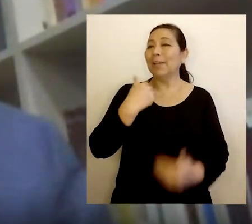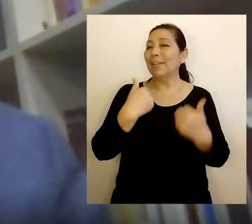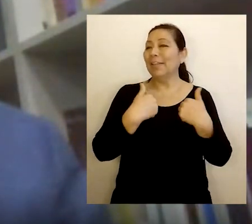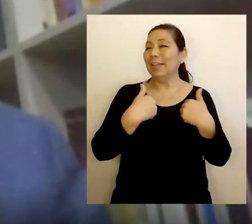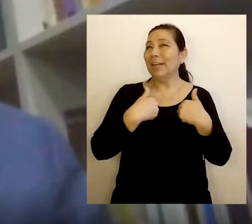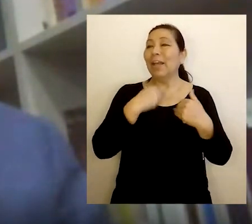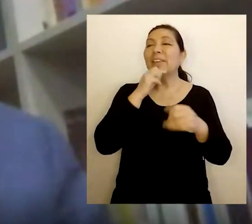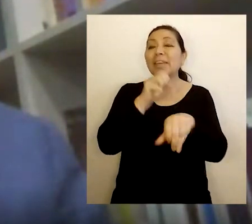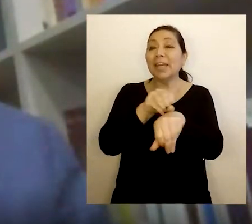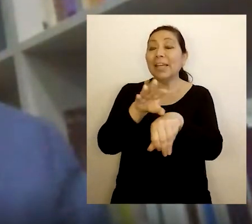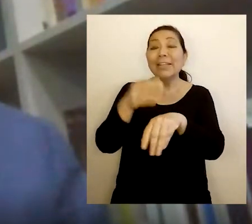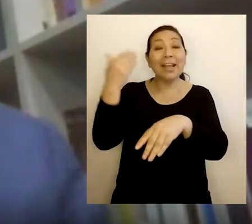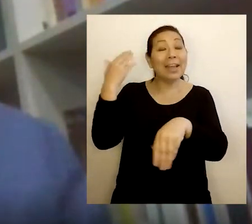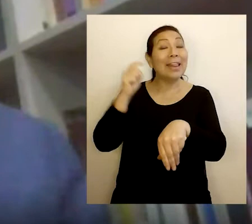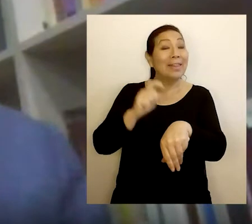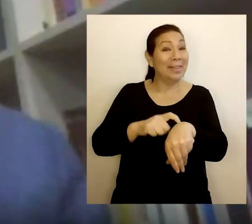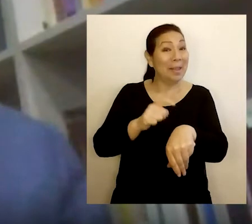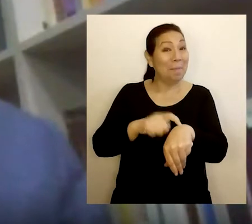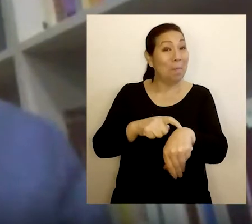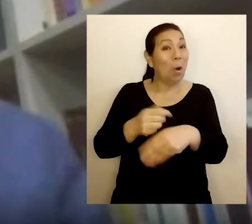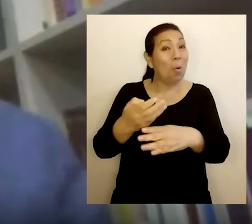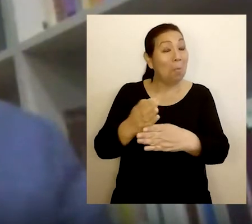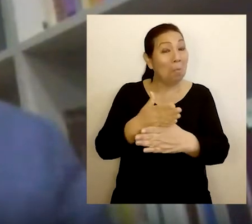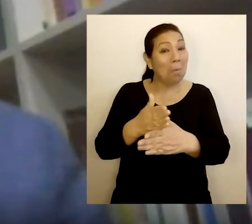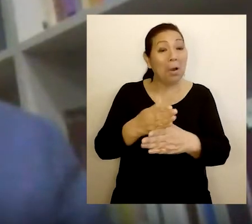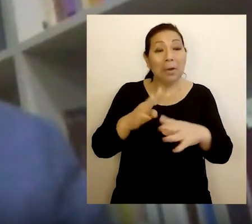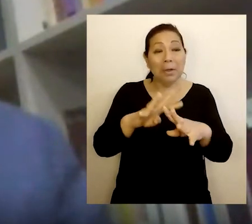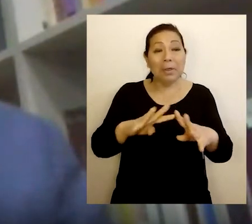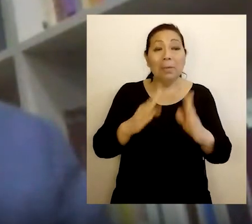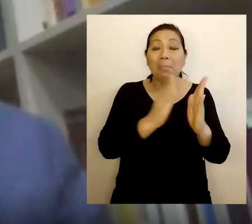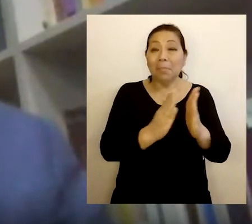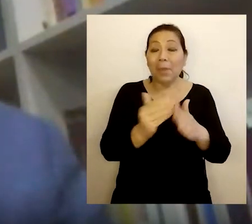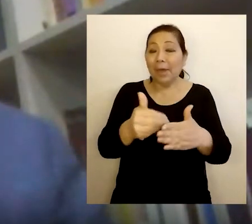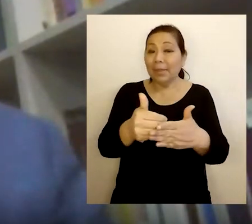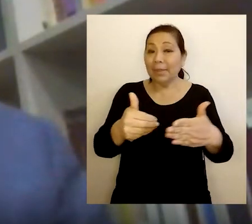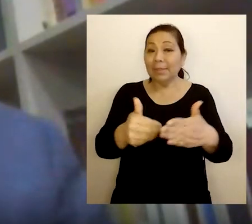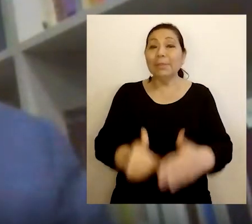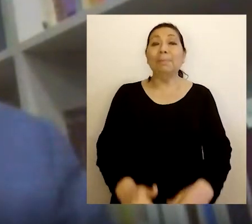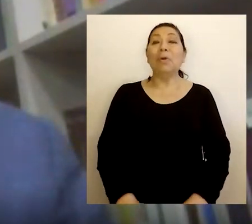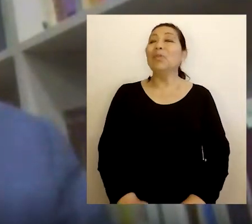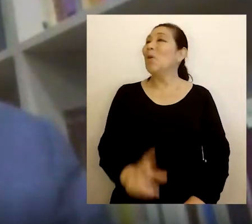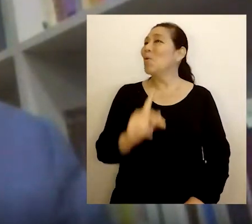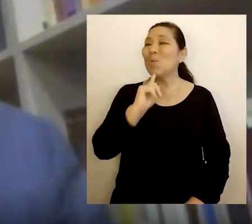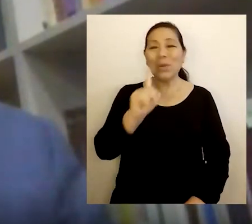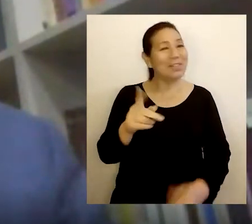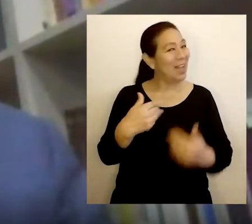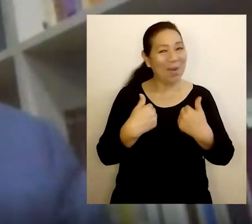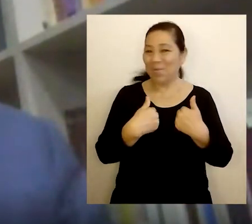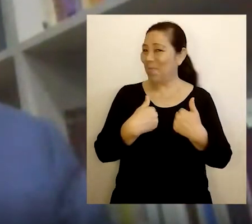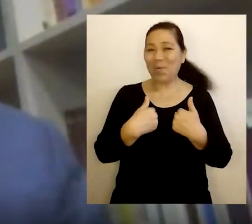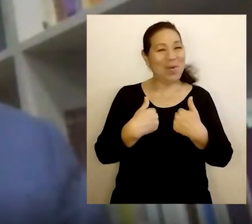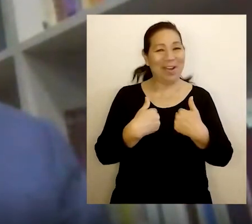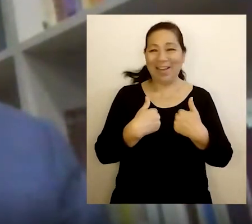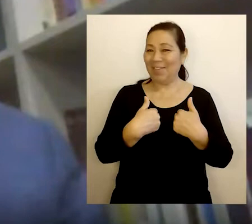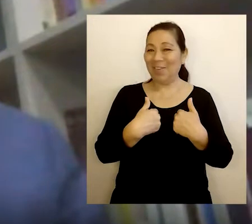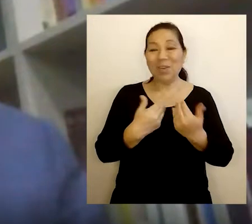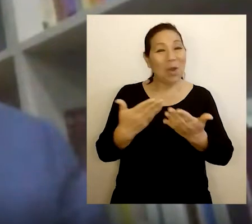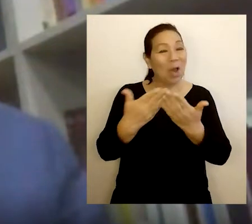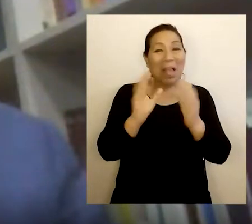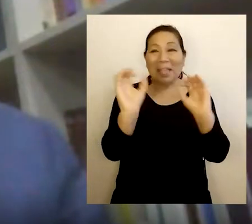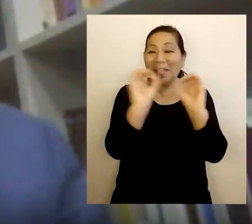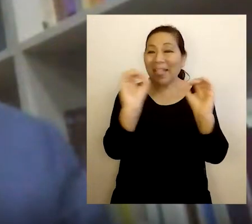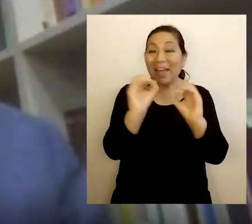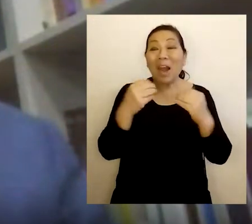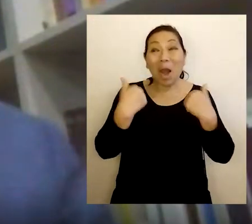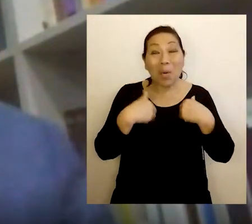técnica que lo asesoró en aquel momento, que participó en la audiencia de terminación anticipada, no era abogado, no estaba colegiado, y